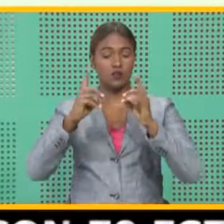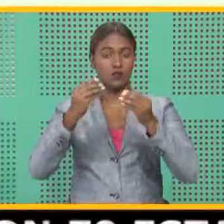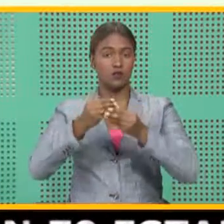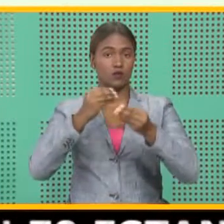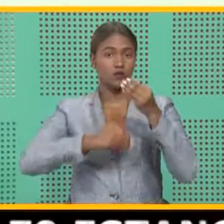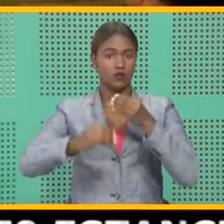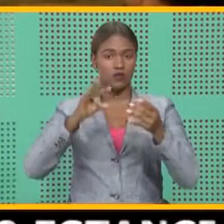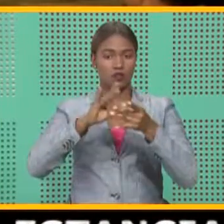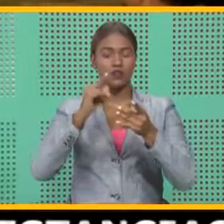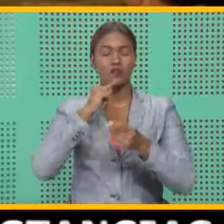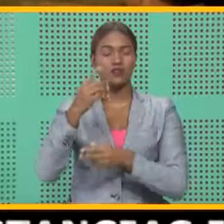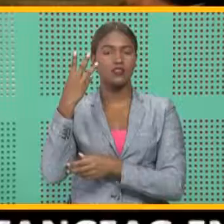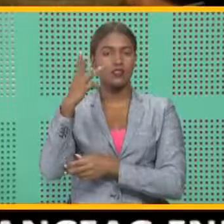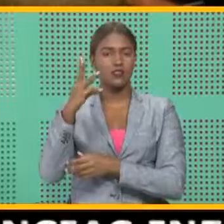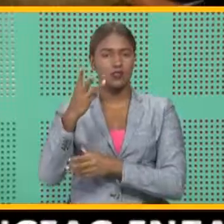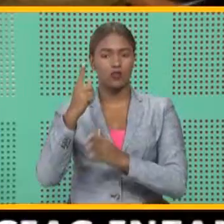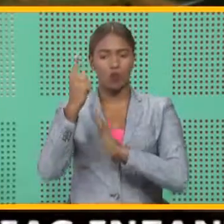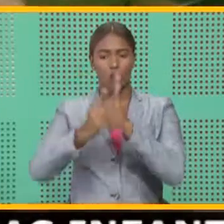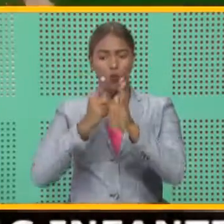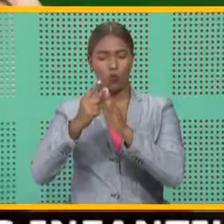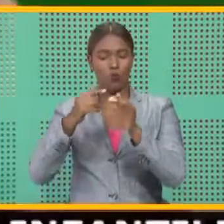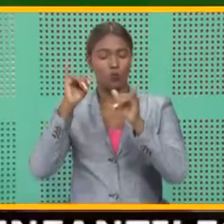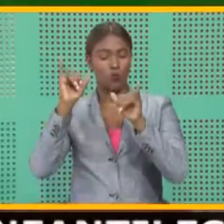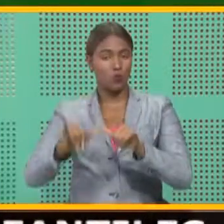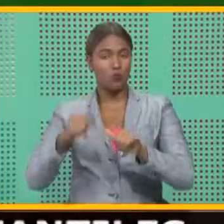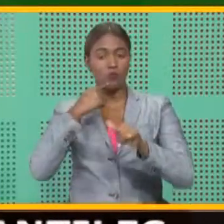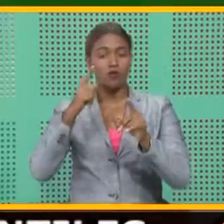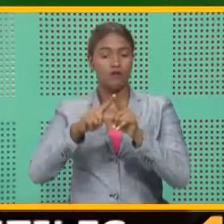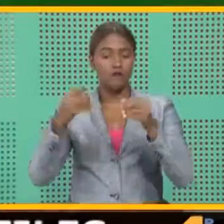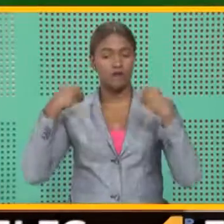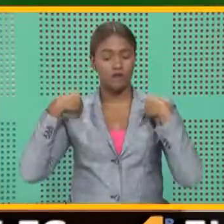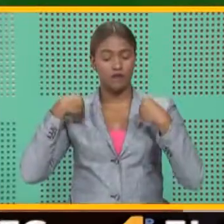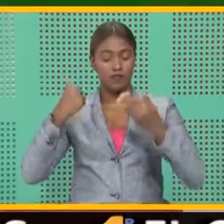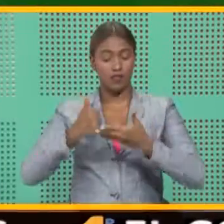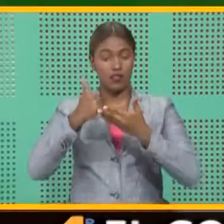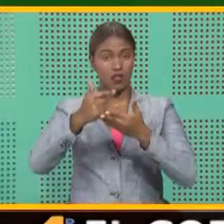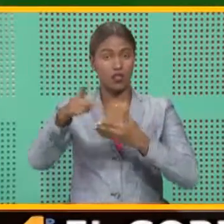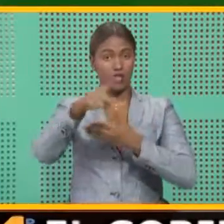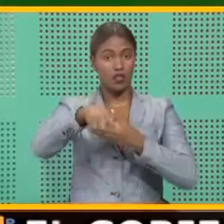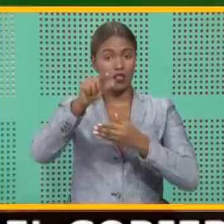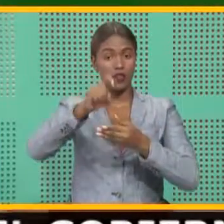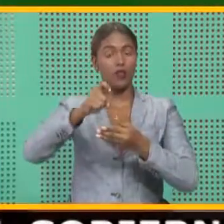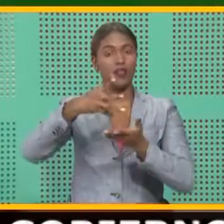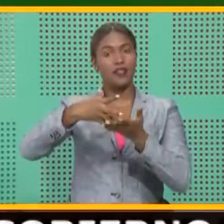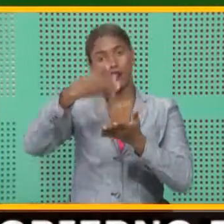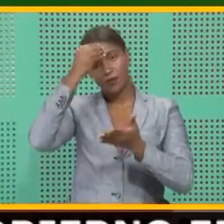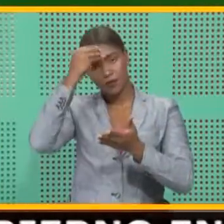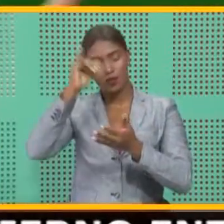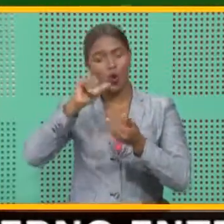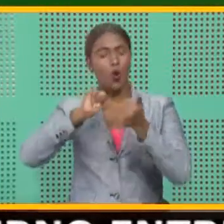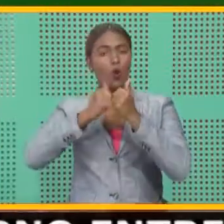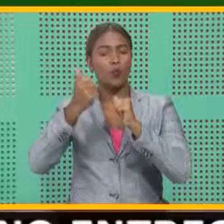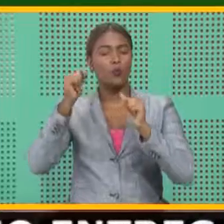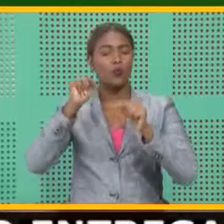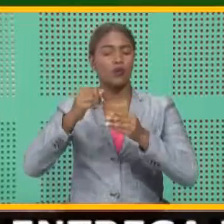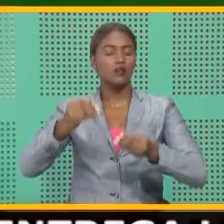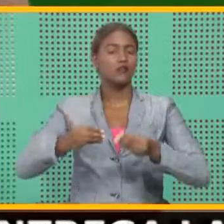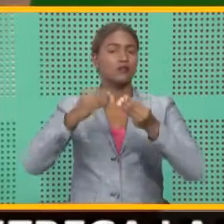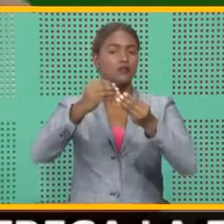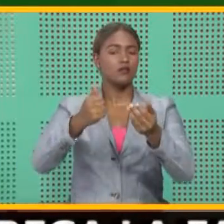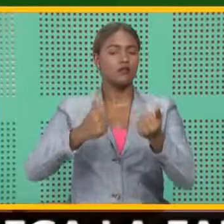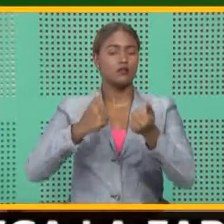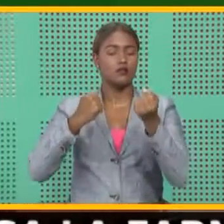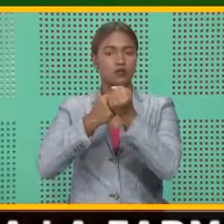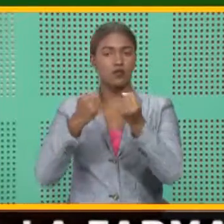de unas 16 horas de duración, con unos ejercicios que los pone a ellos a aprender, ¿no? Claro. Cómo llevar